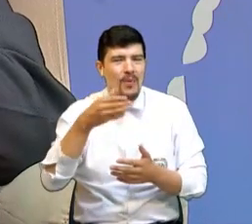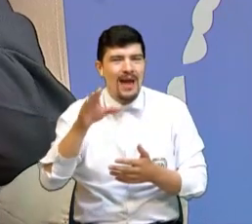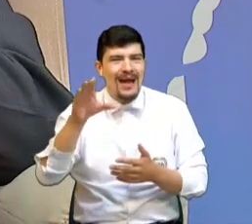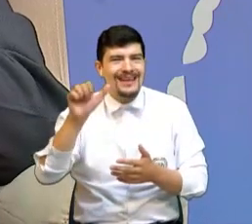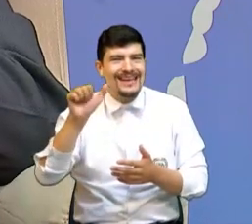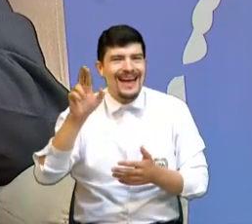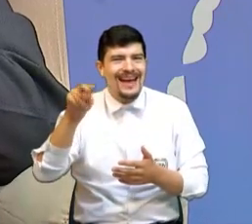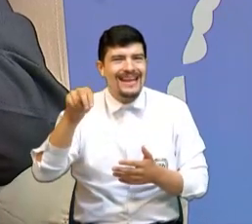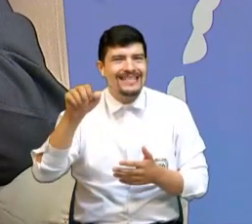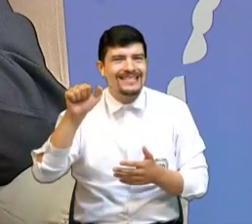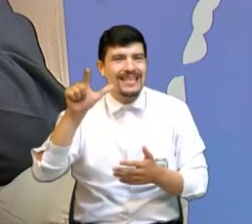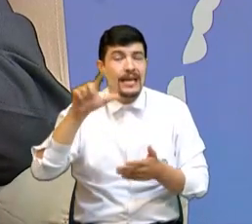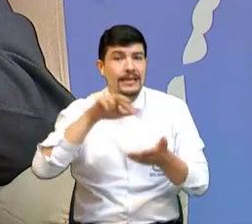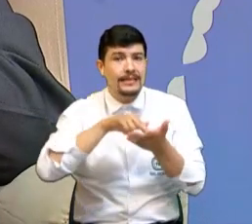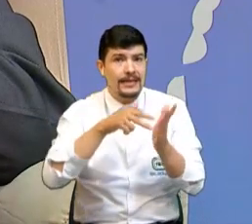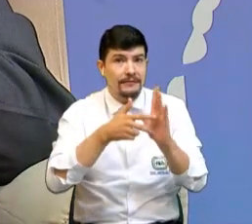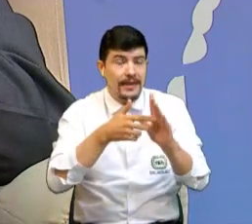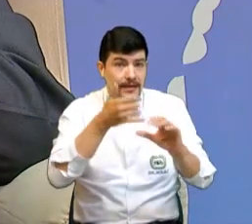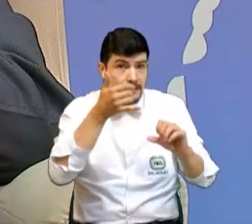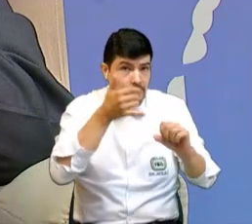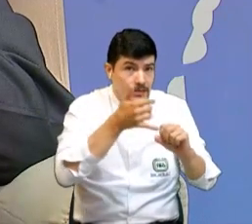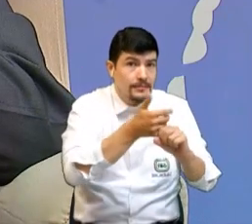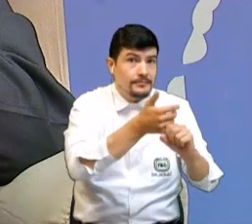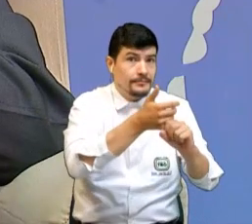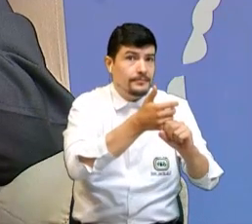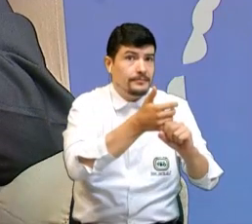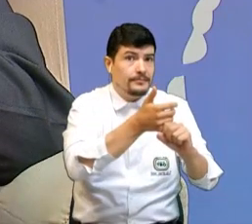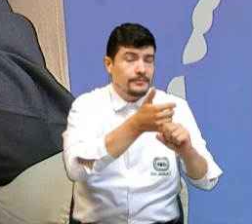penetración ya por